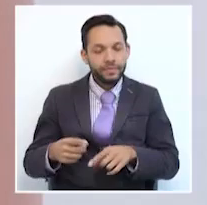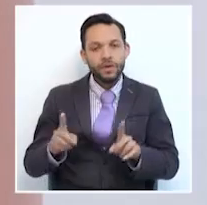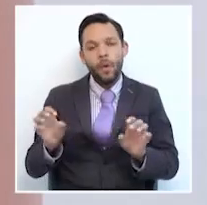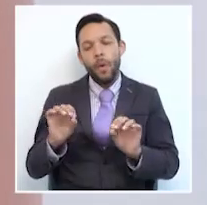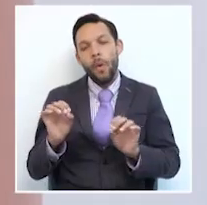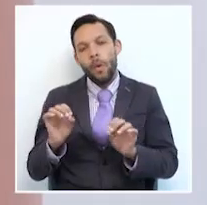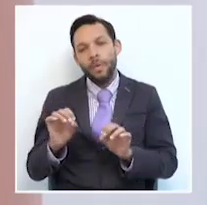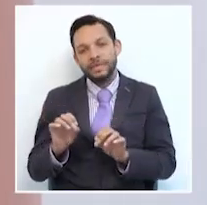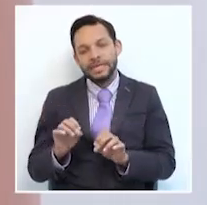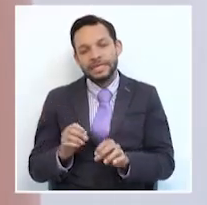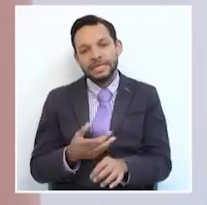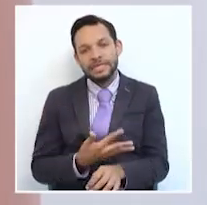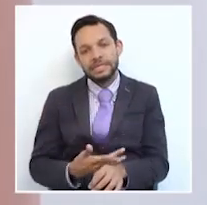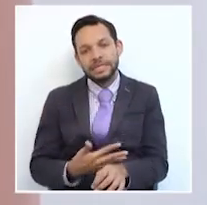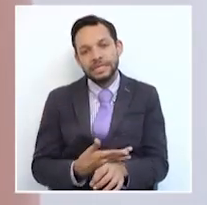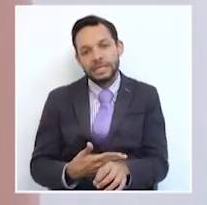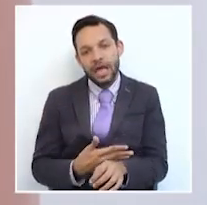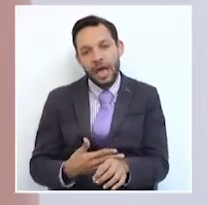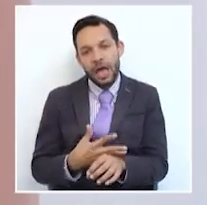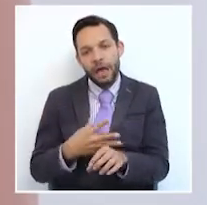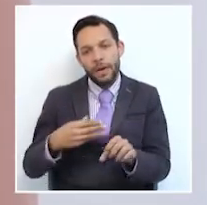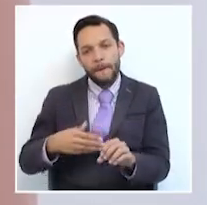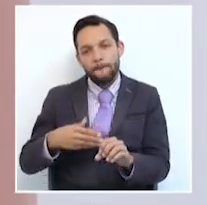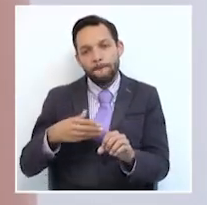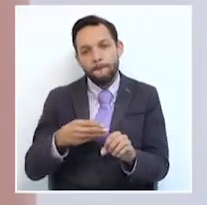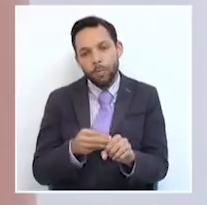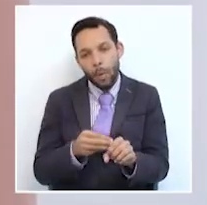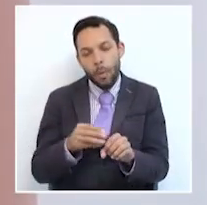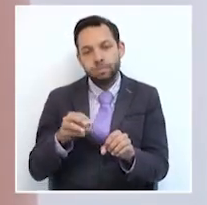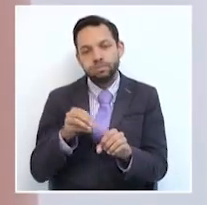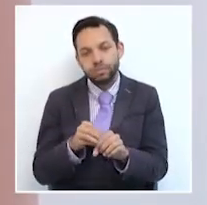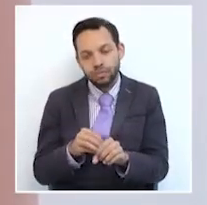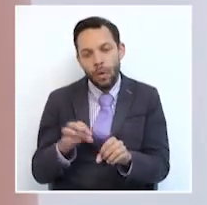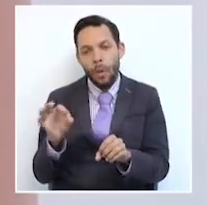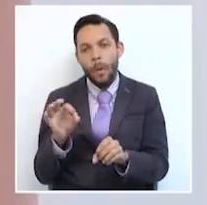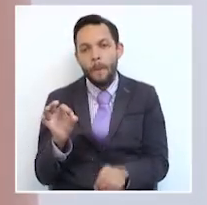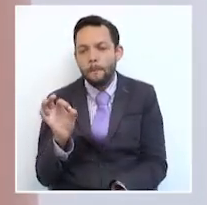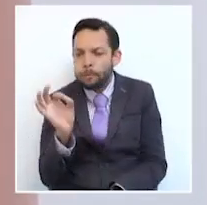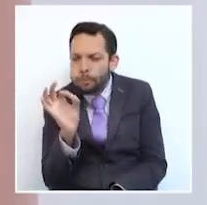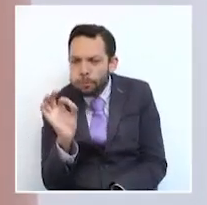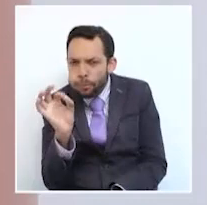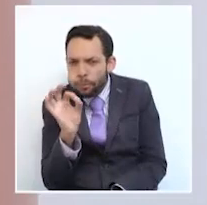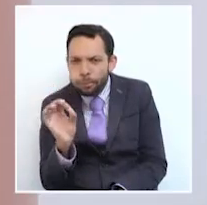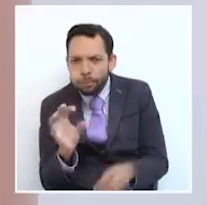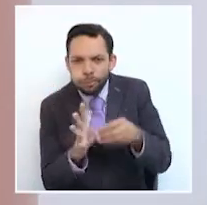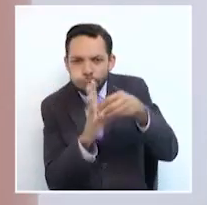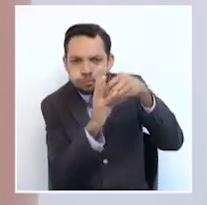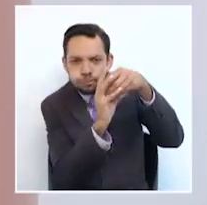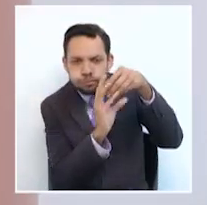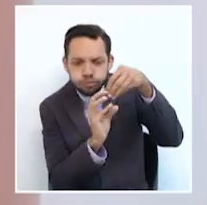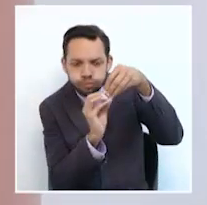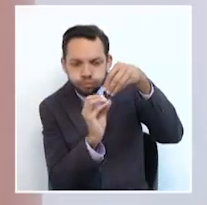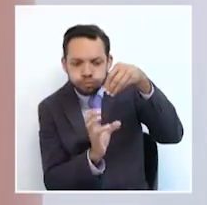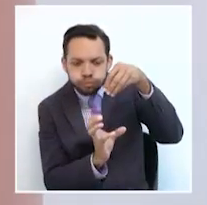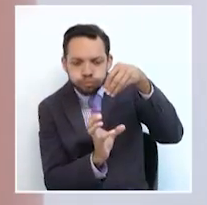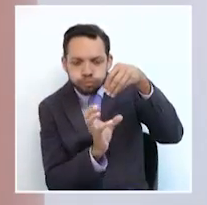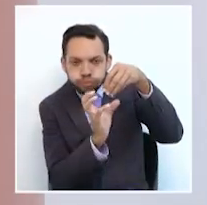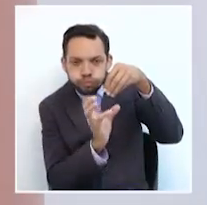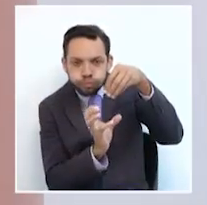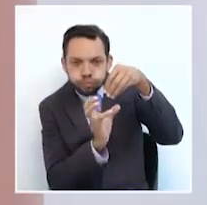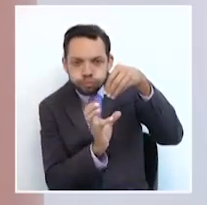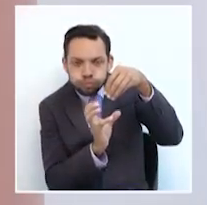que no hayan acá en pólipos divertículos entonces miré todo estreñimiento